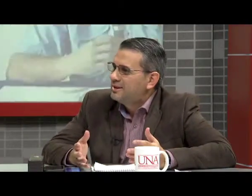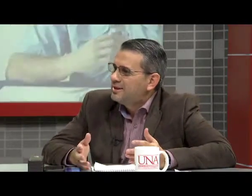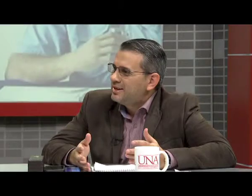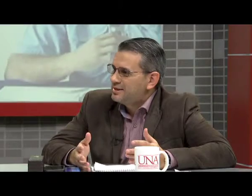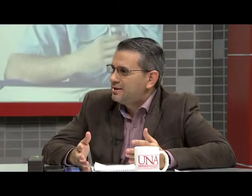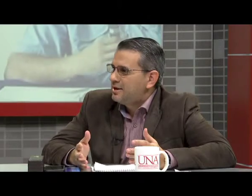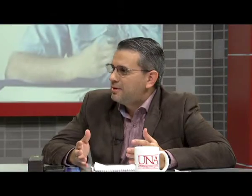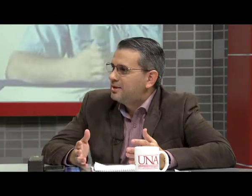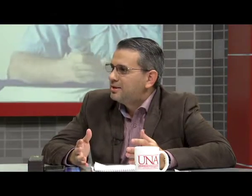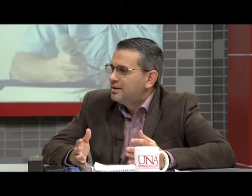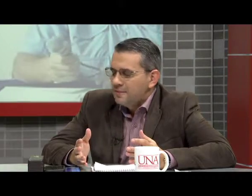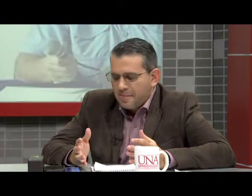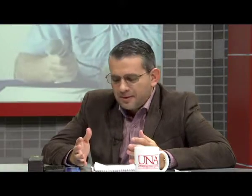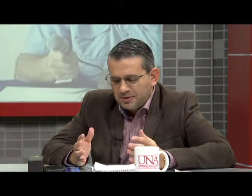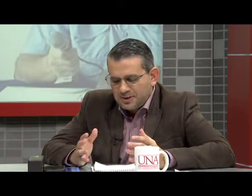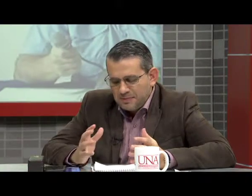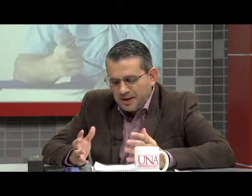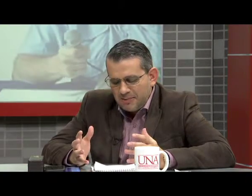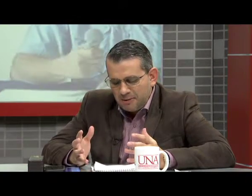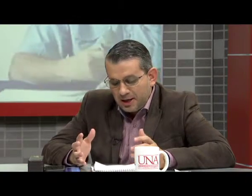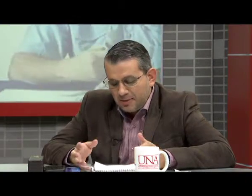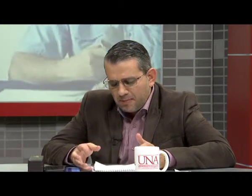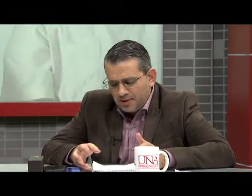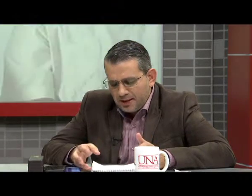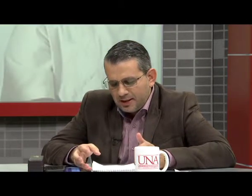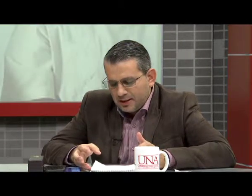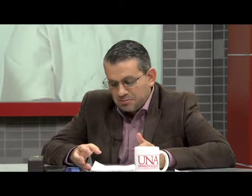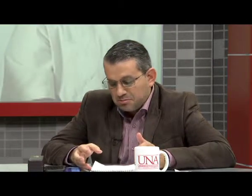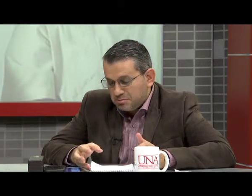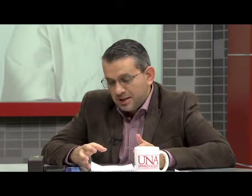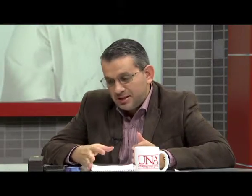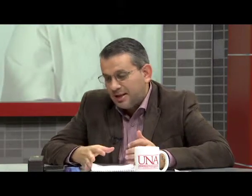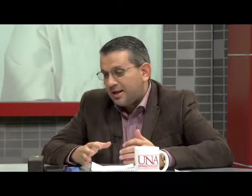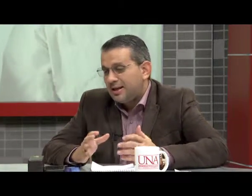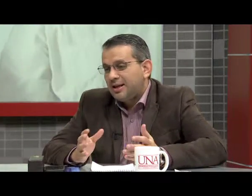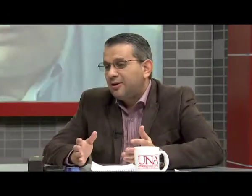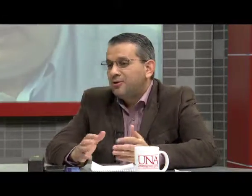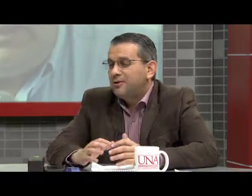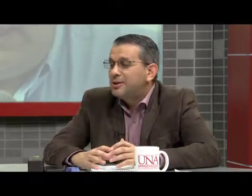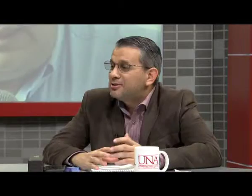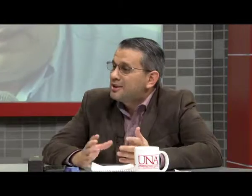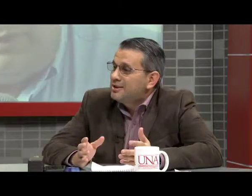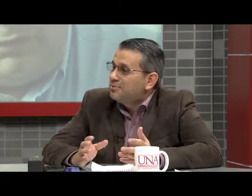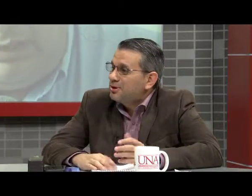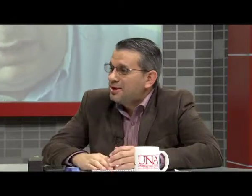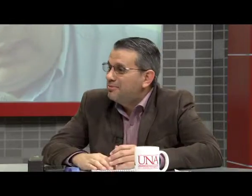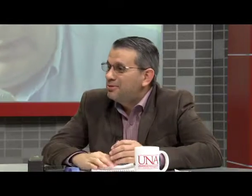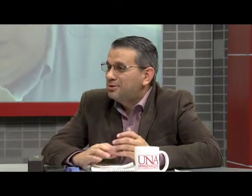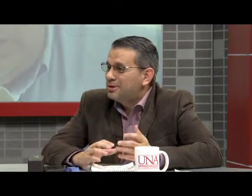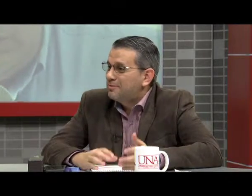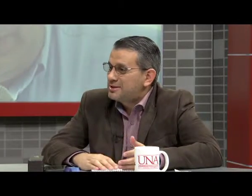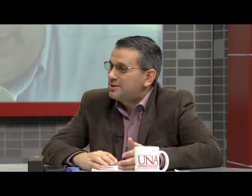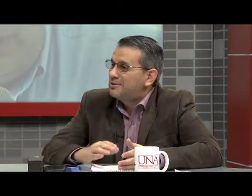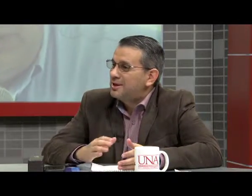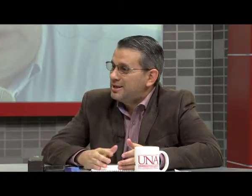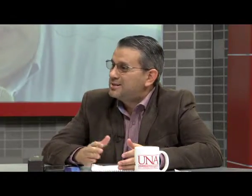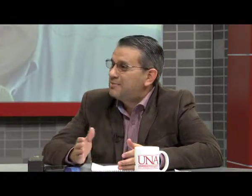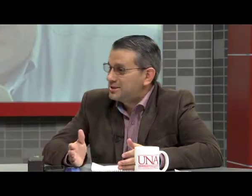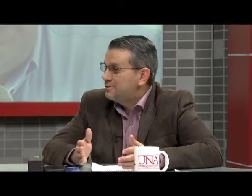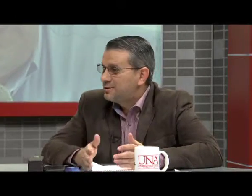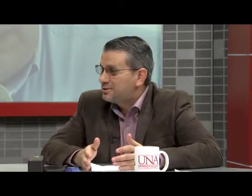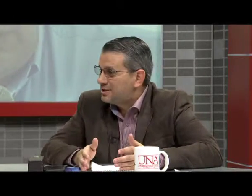llevar externamente. Entonces, por ejemplo, ya han quedado retos ahí, por ejemplo, ¿qué ha pasado con